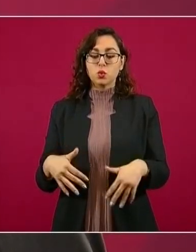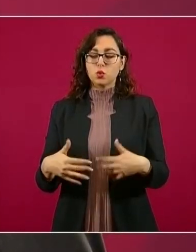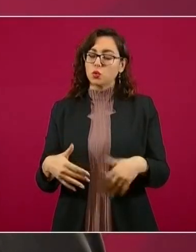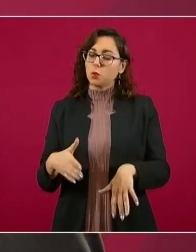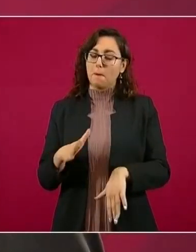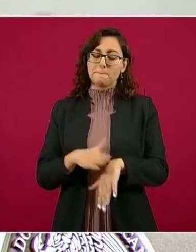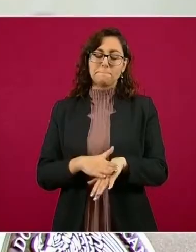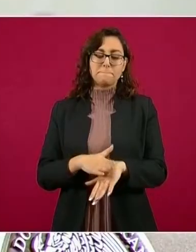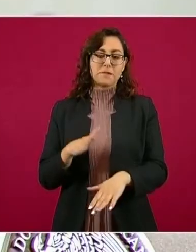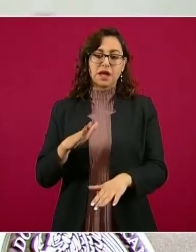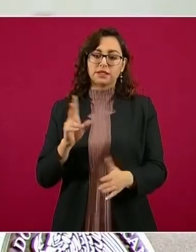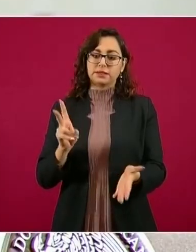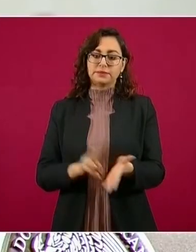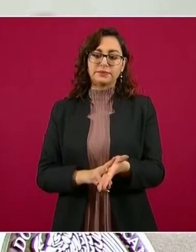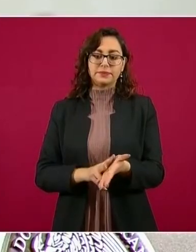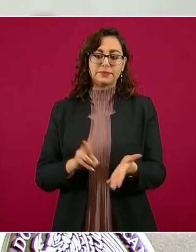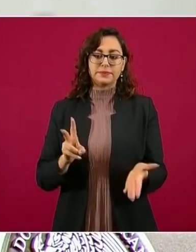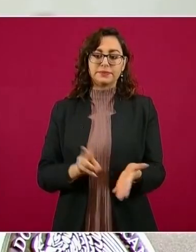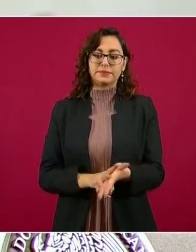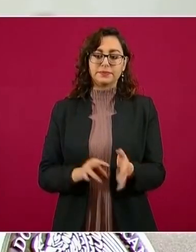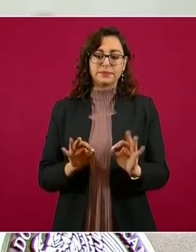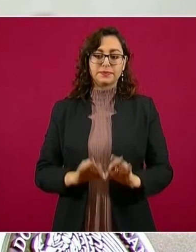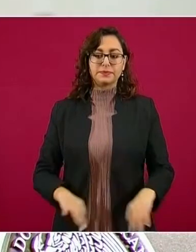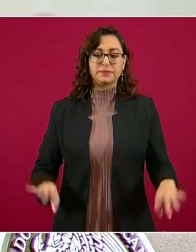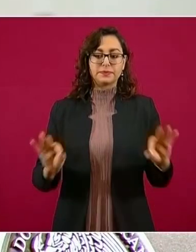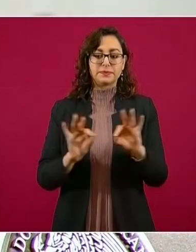nos importa,